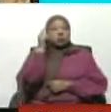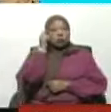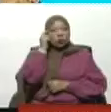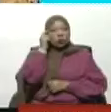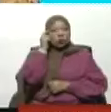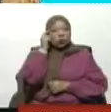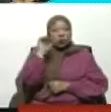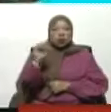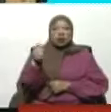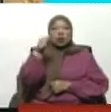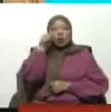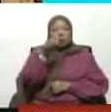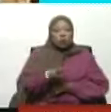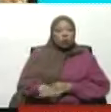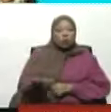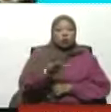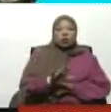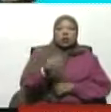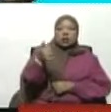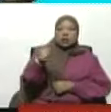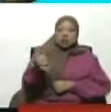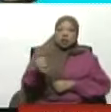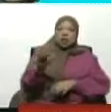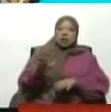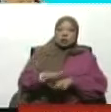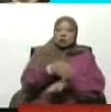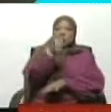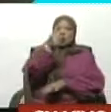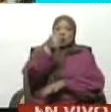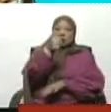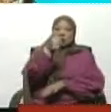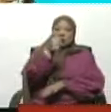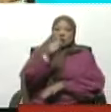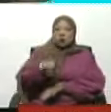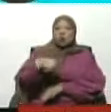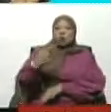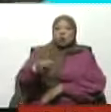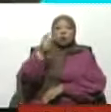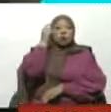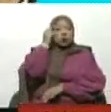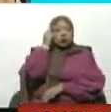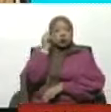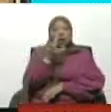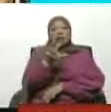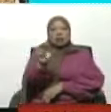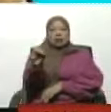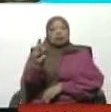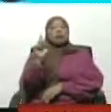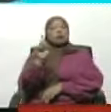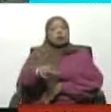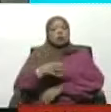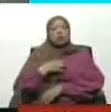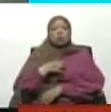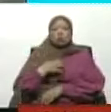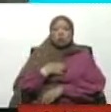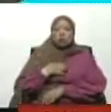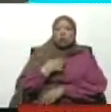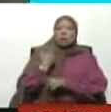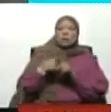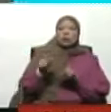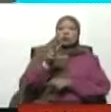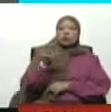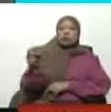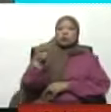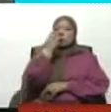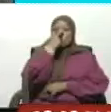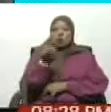a 10 pueblos, 10 ciudades, yo en los próximos días puedo ir a 30. Pero en esos 30 quiero